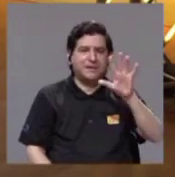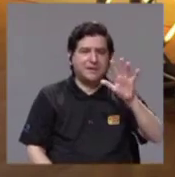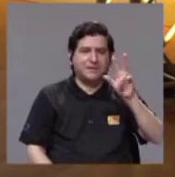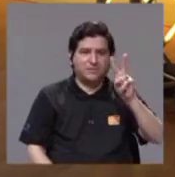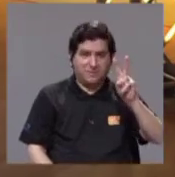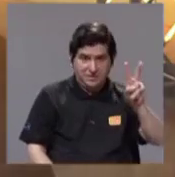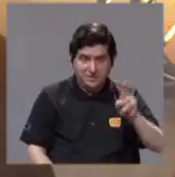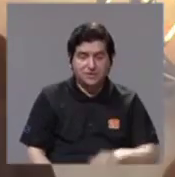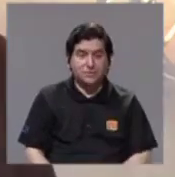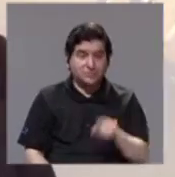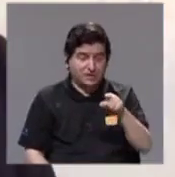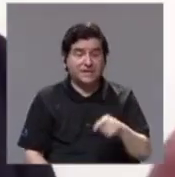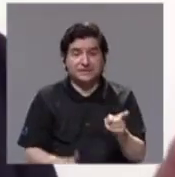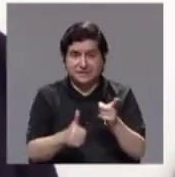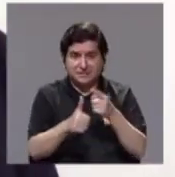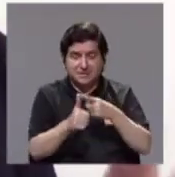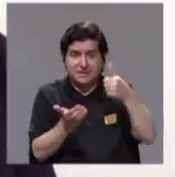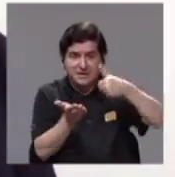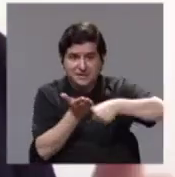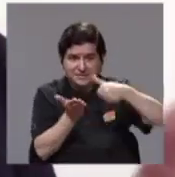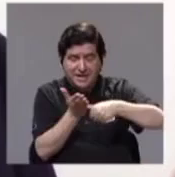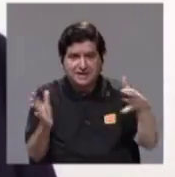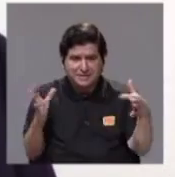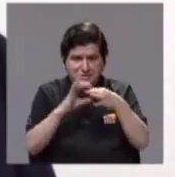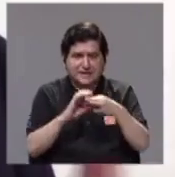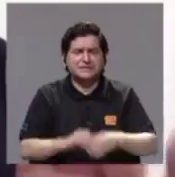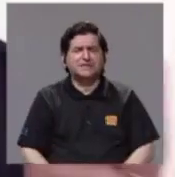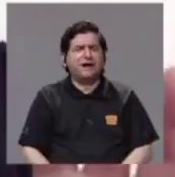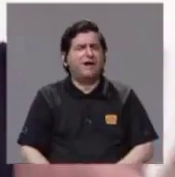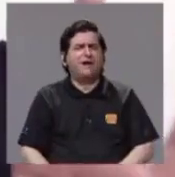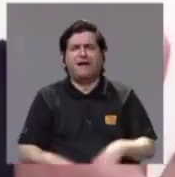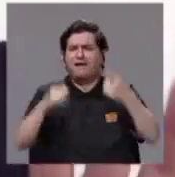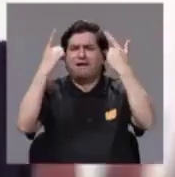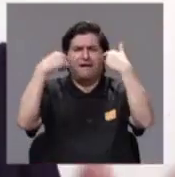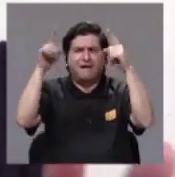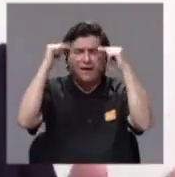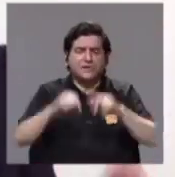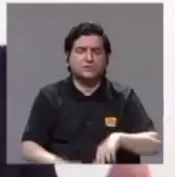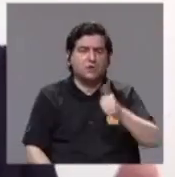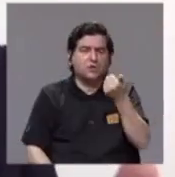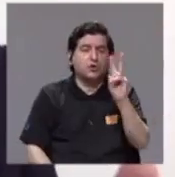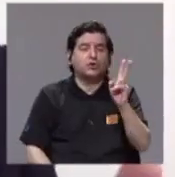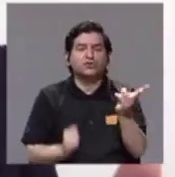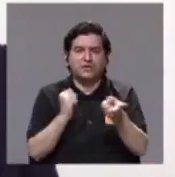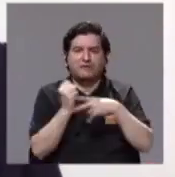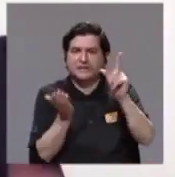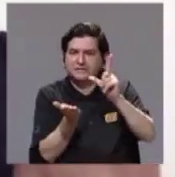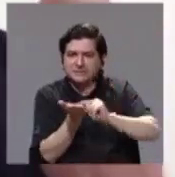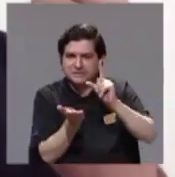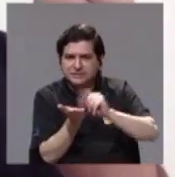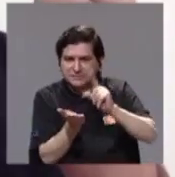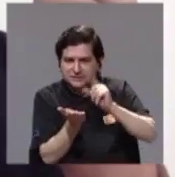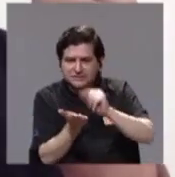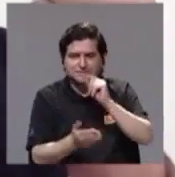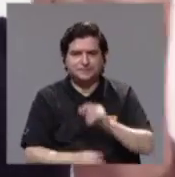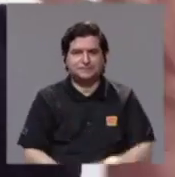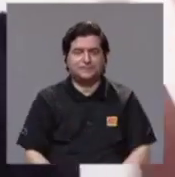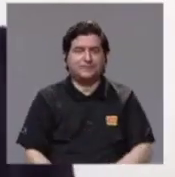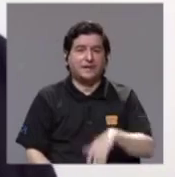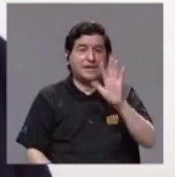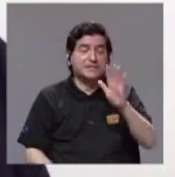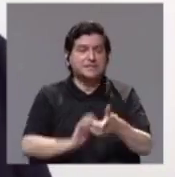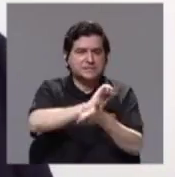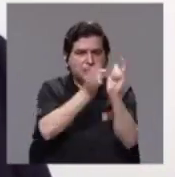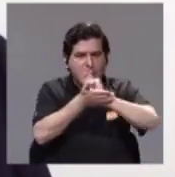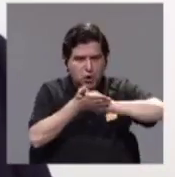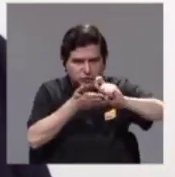esas primeras cartas de relación tuvieron un éxito tremendo. Hubo 12 ediciones y